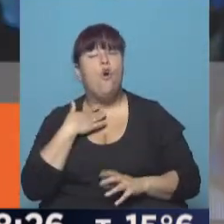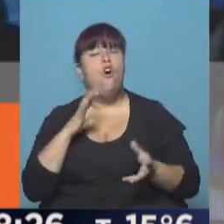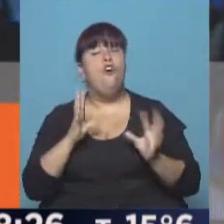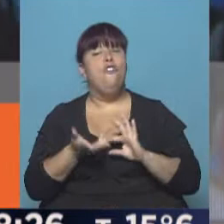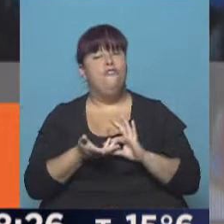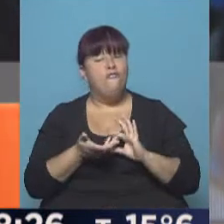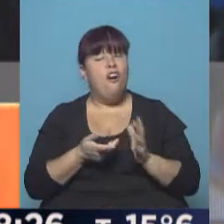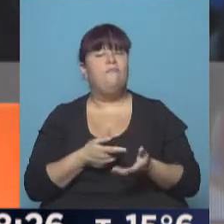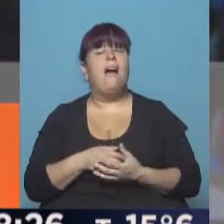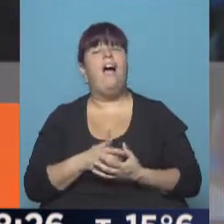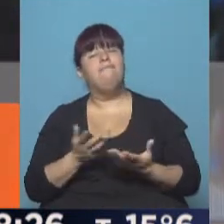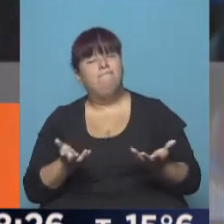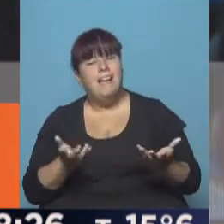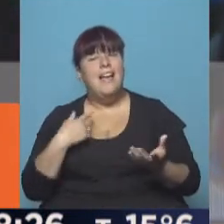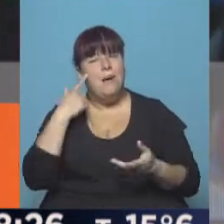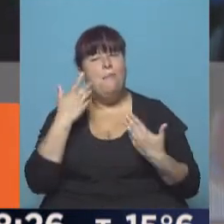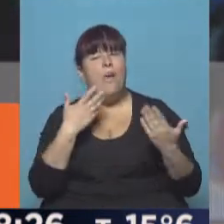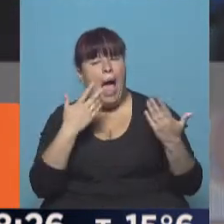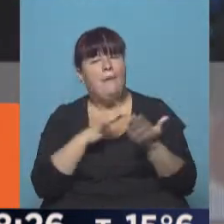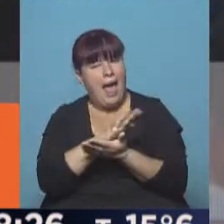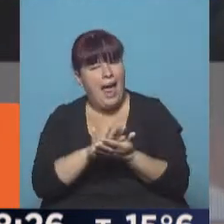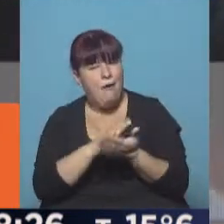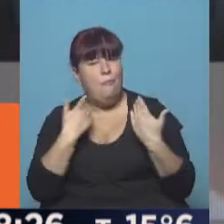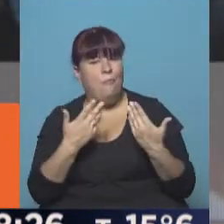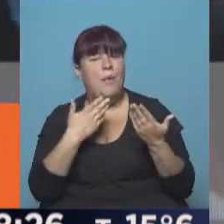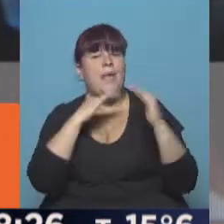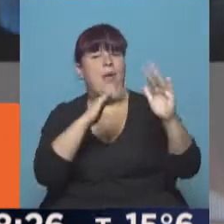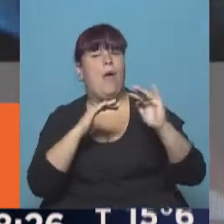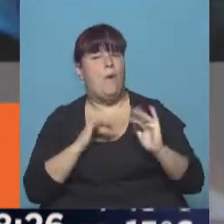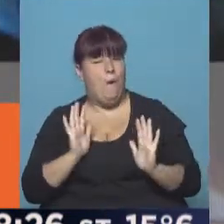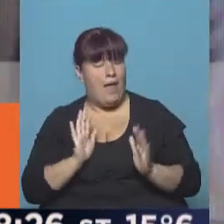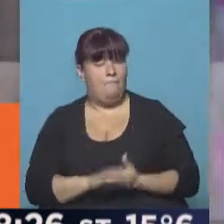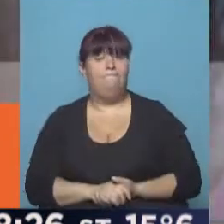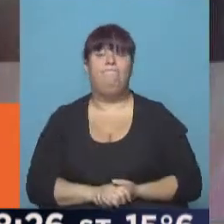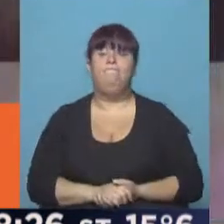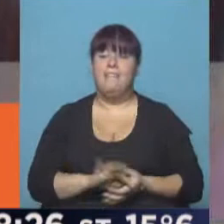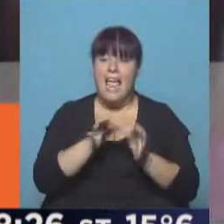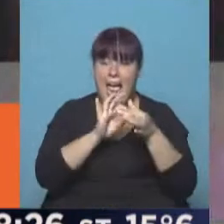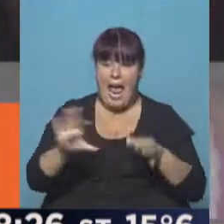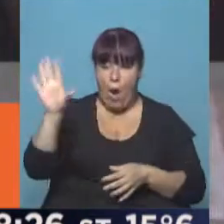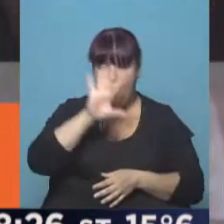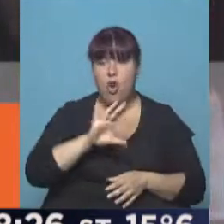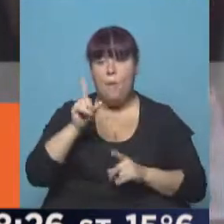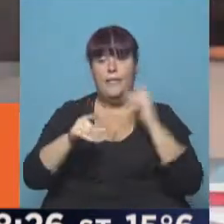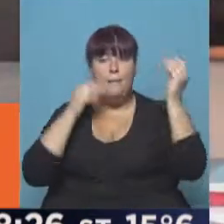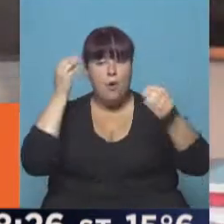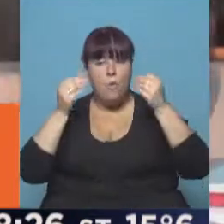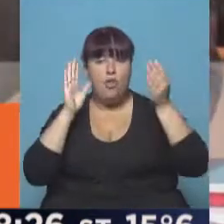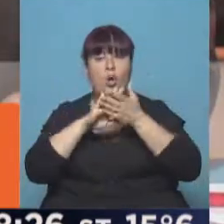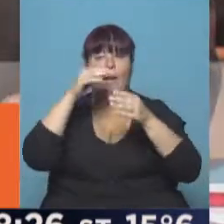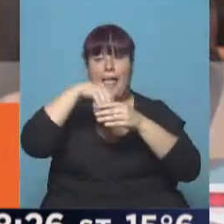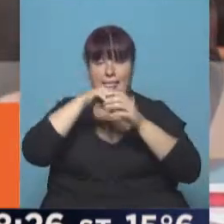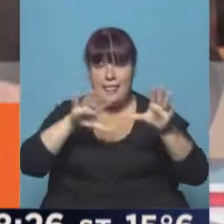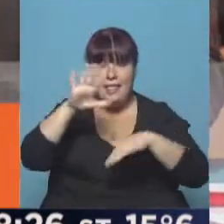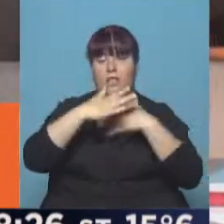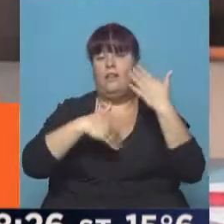es... hombre, contigo creo que podemos hablar, hasta incluso hablamos el mismo idioma. Europa está bien preocupada por las cuestiones internas